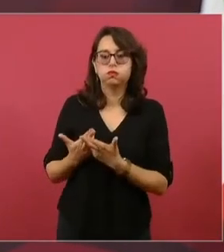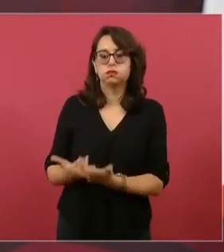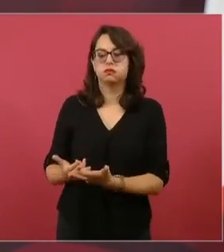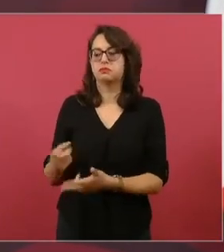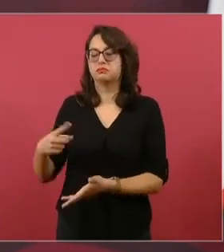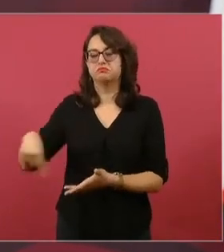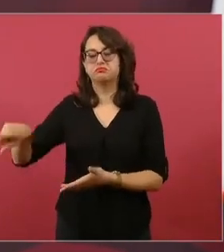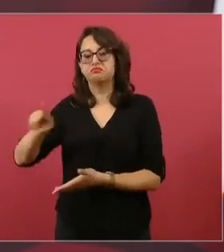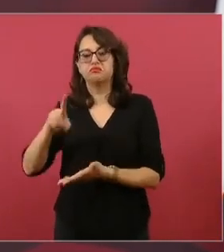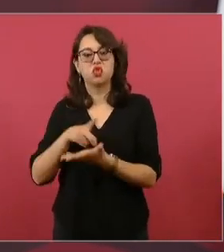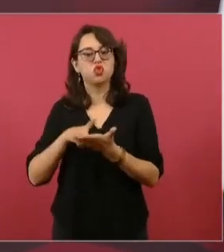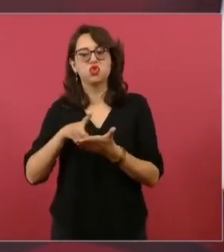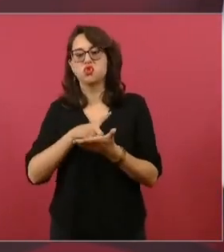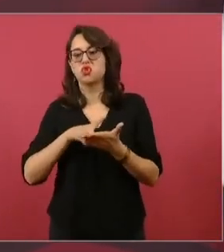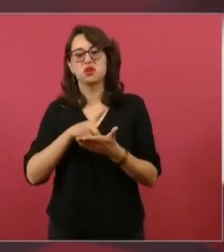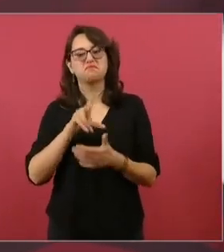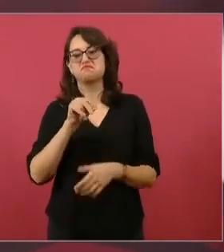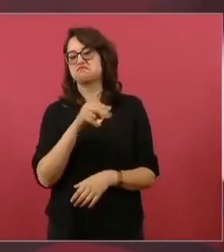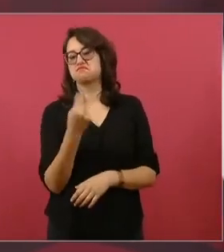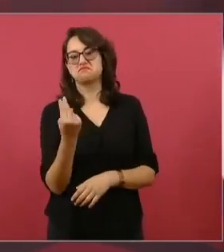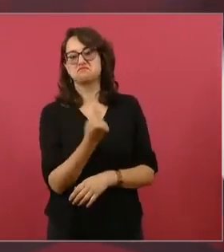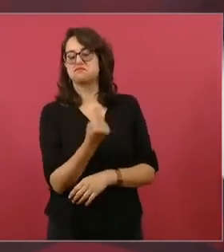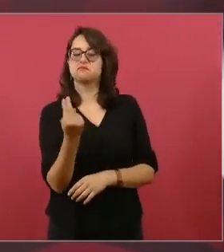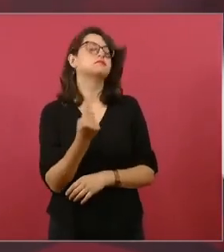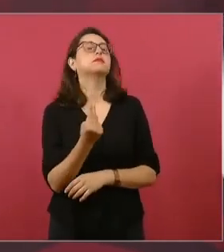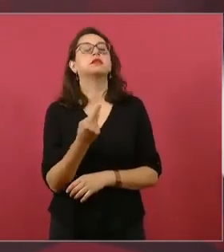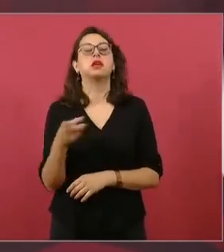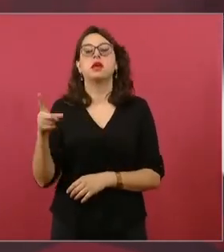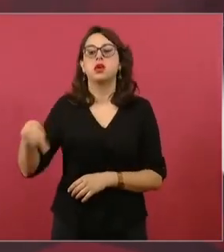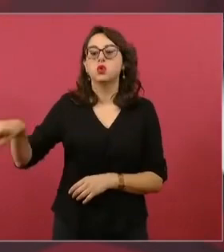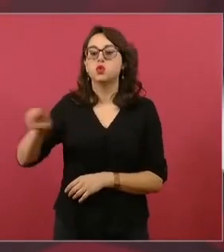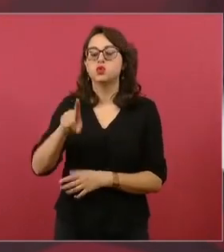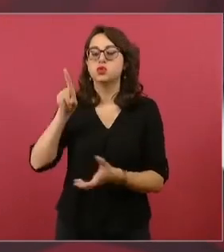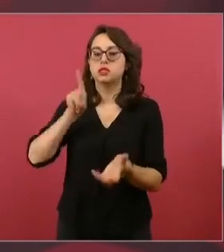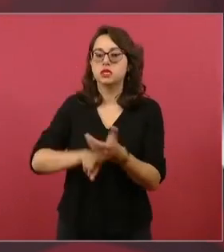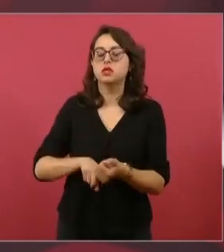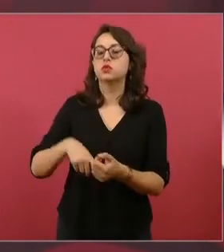donde se conservan las tradiciones, las costumbres,